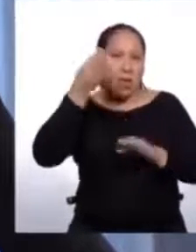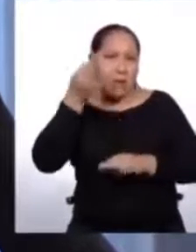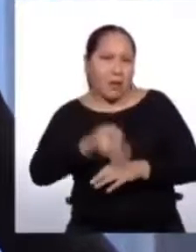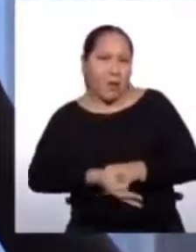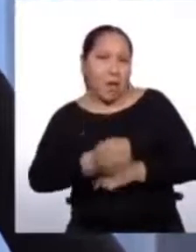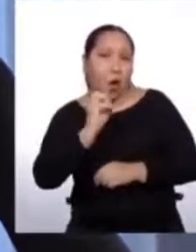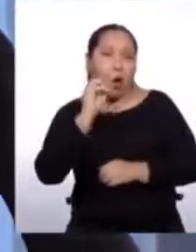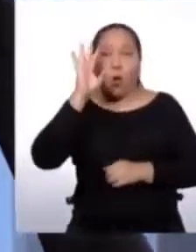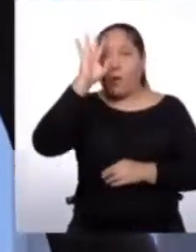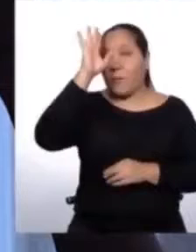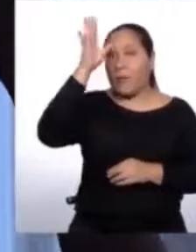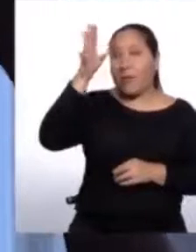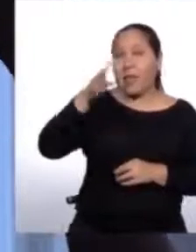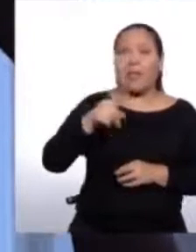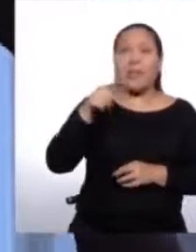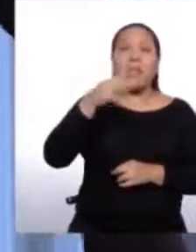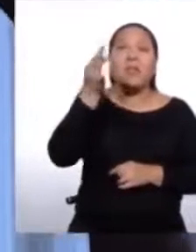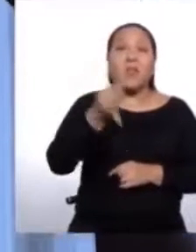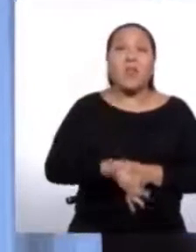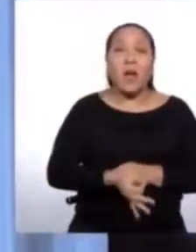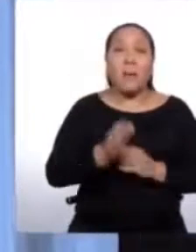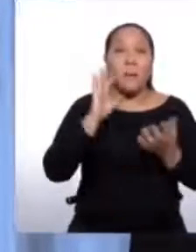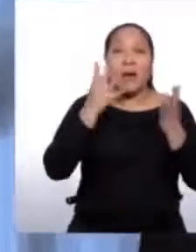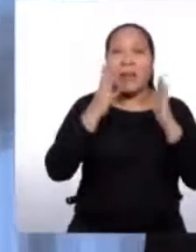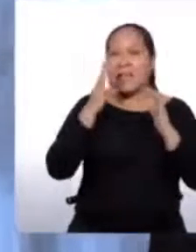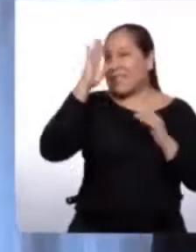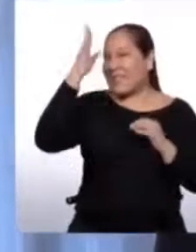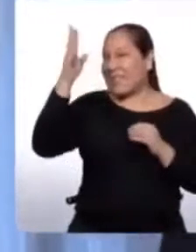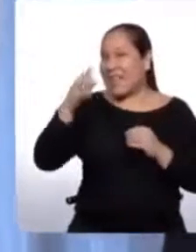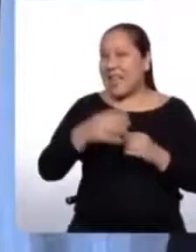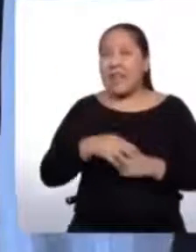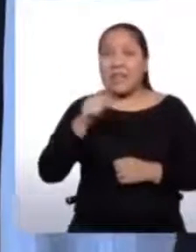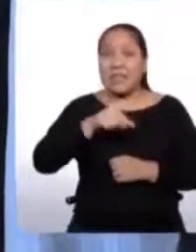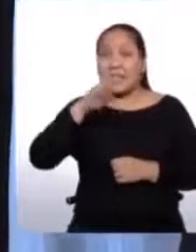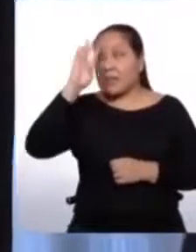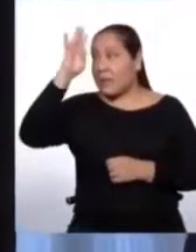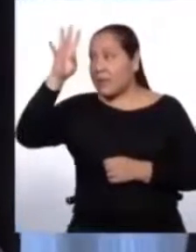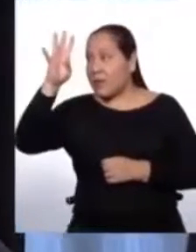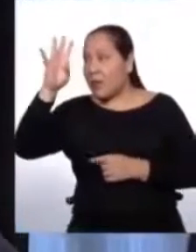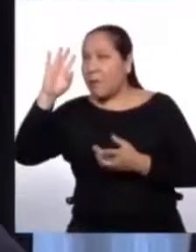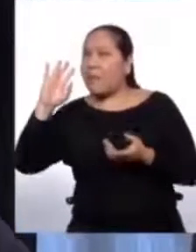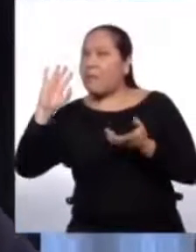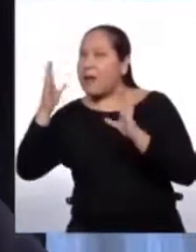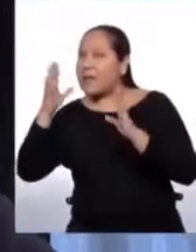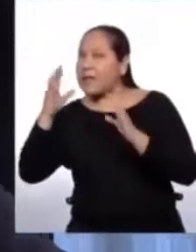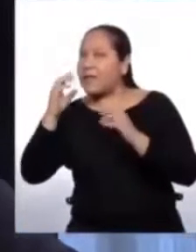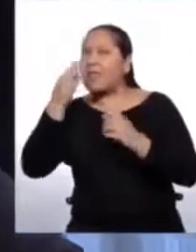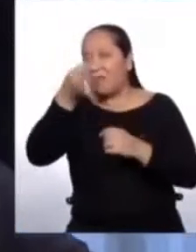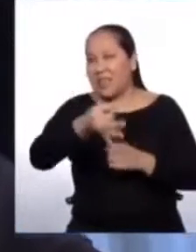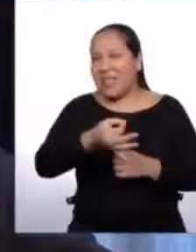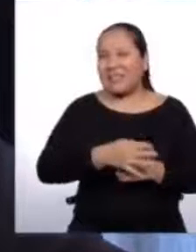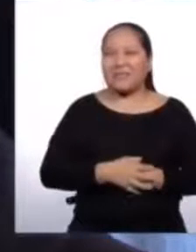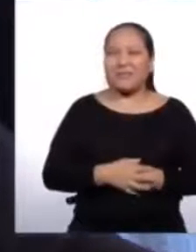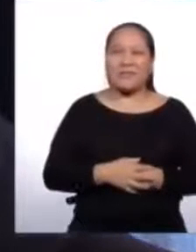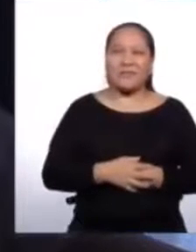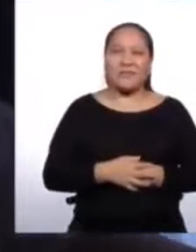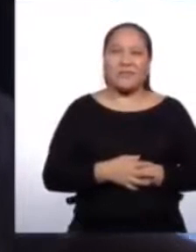o inventada. Si es real, debe parecer inventada, y si es inventada, real.